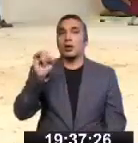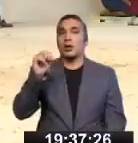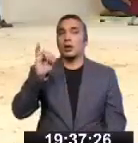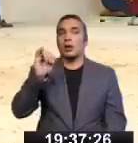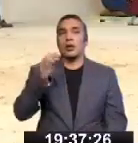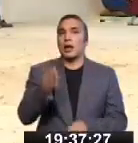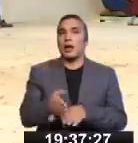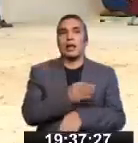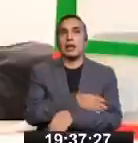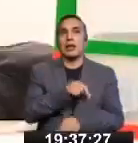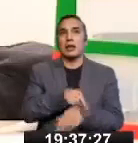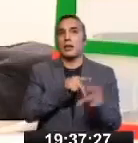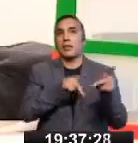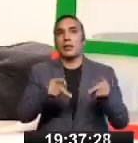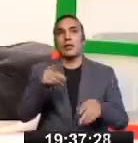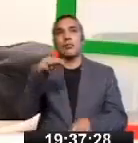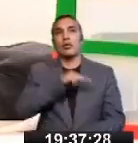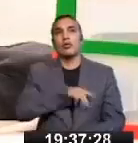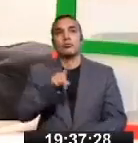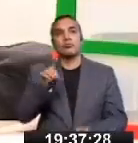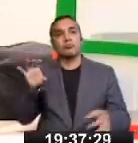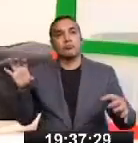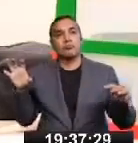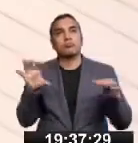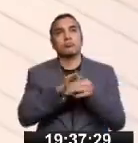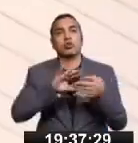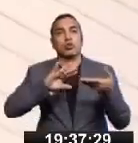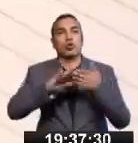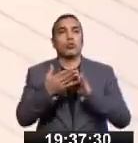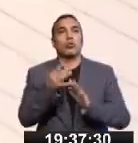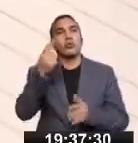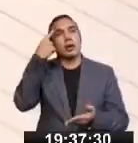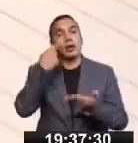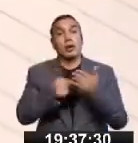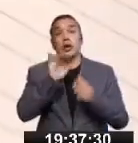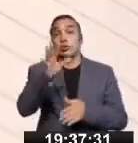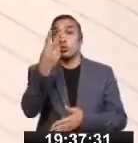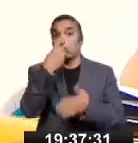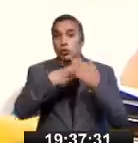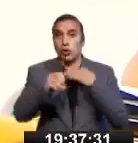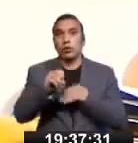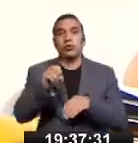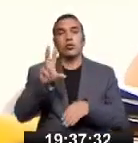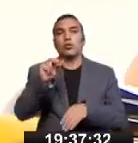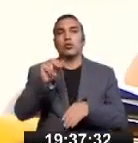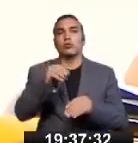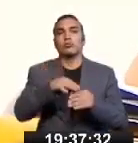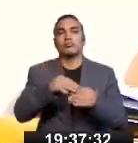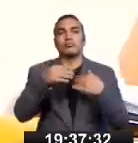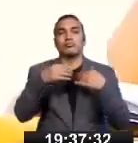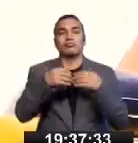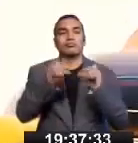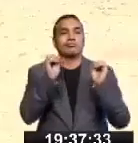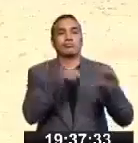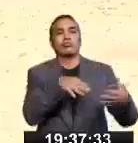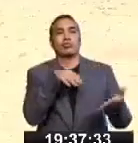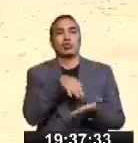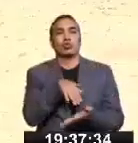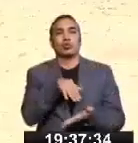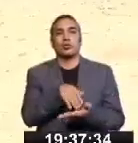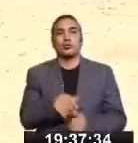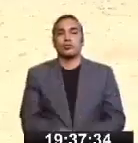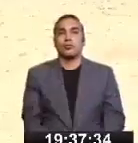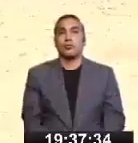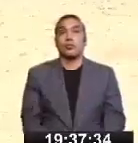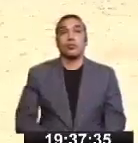anticiparse al plan municipal y asociarse comunitariamente para que sus hijos no descuiden su educación que